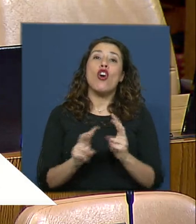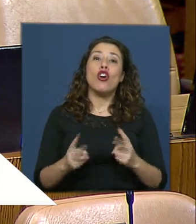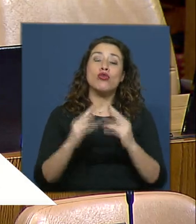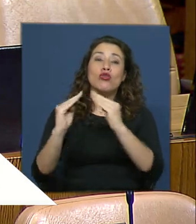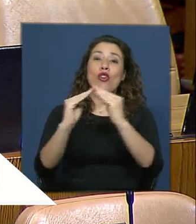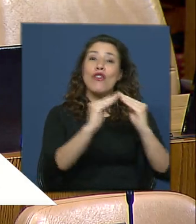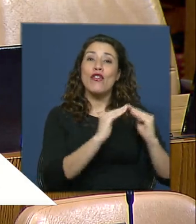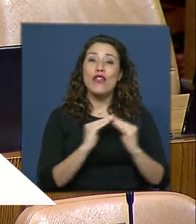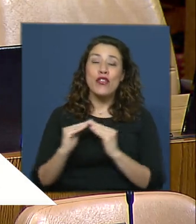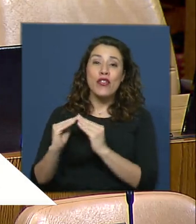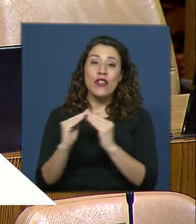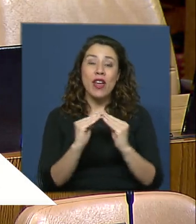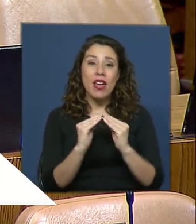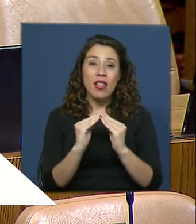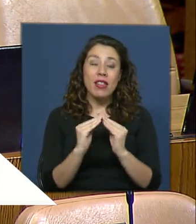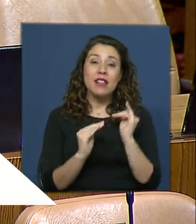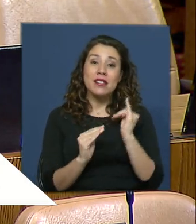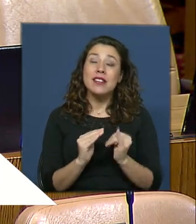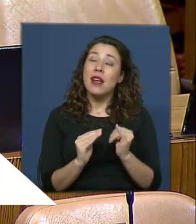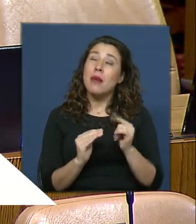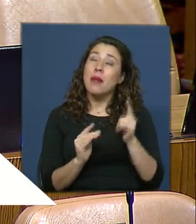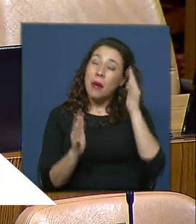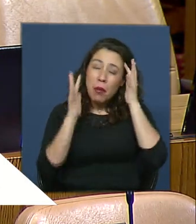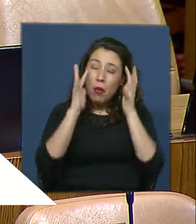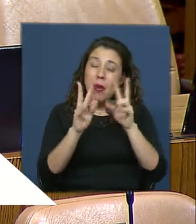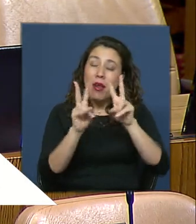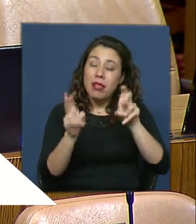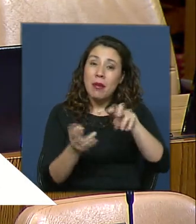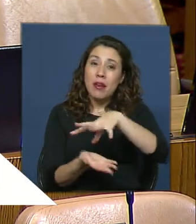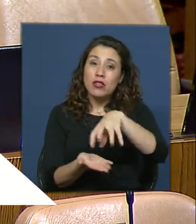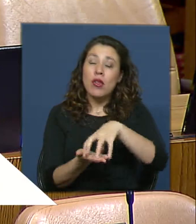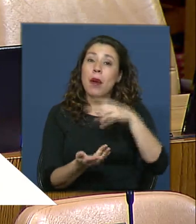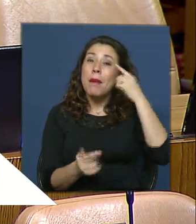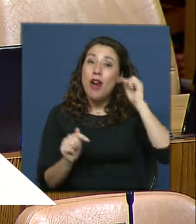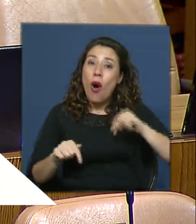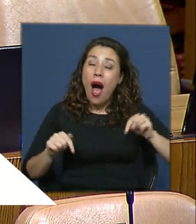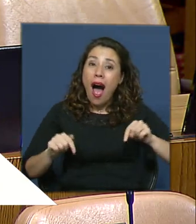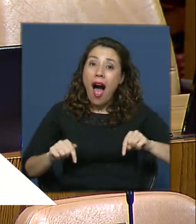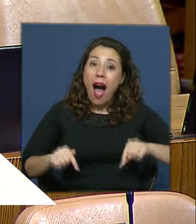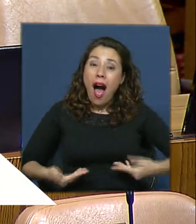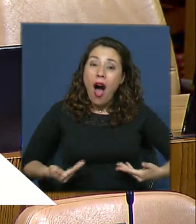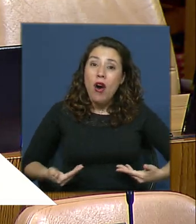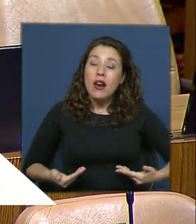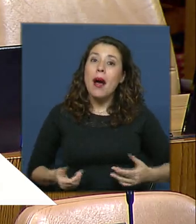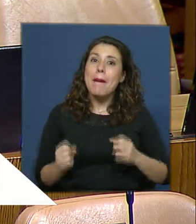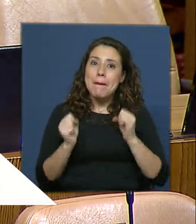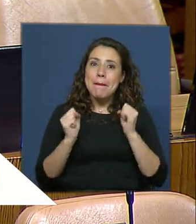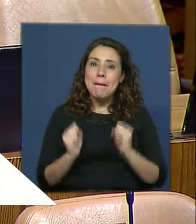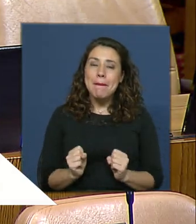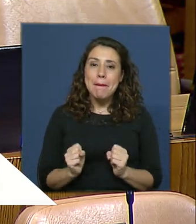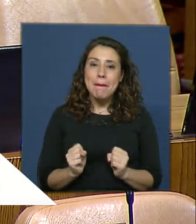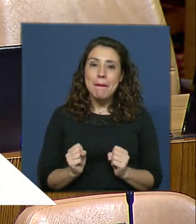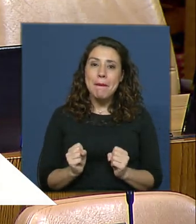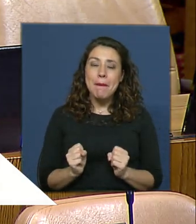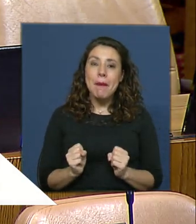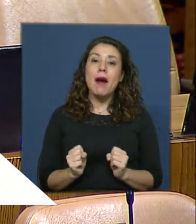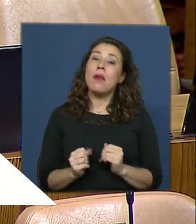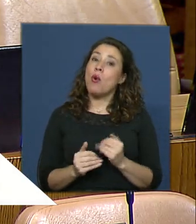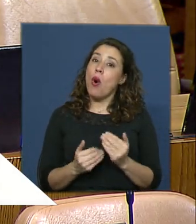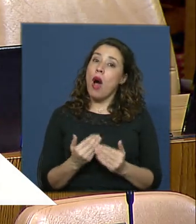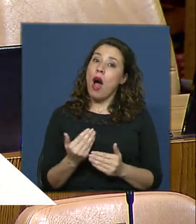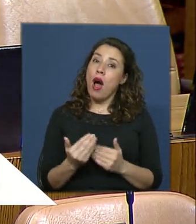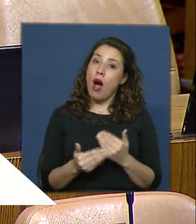los temas que ha estado siempre presente en la agenda de la ciudad. No obstante, hoy día hay la posibilidad de poder ir